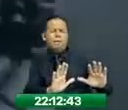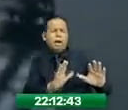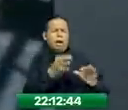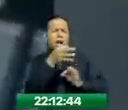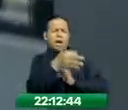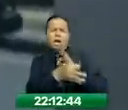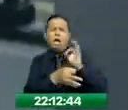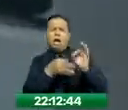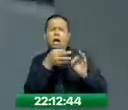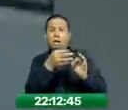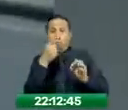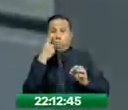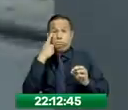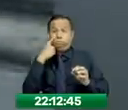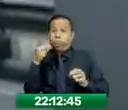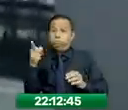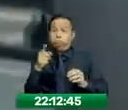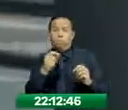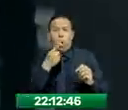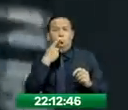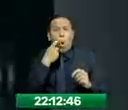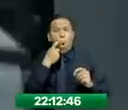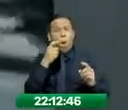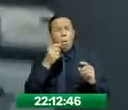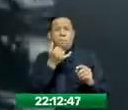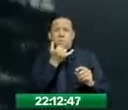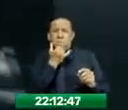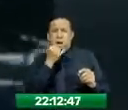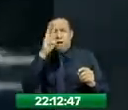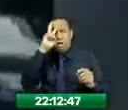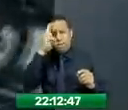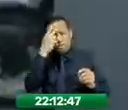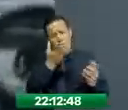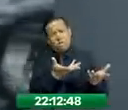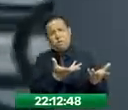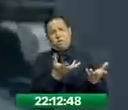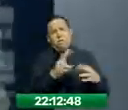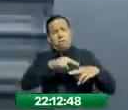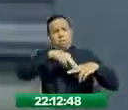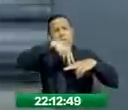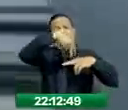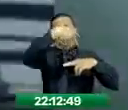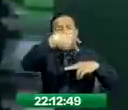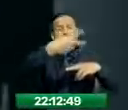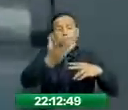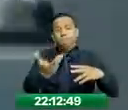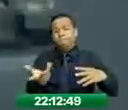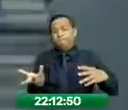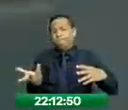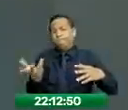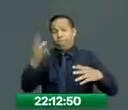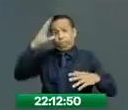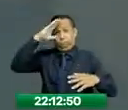mire no toman una decisión equivocada entonces puede ser ahorita en estos momentos